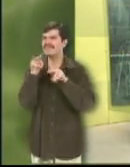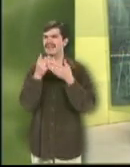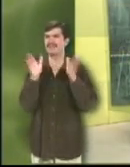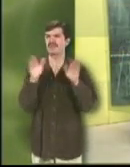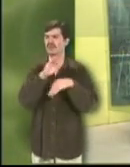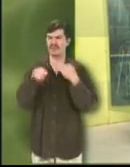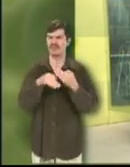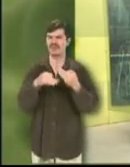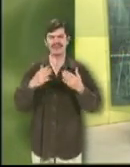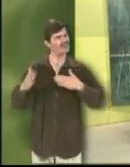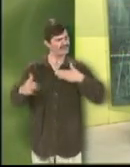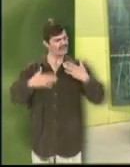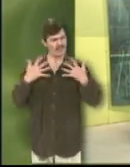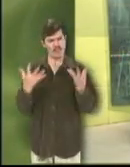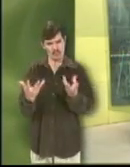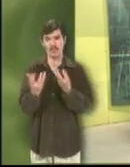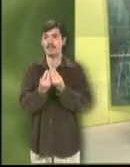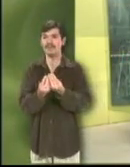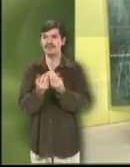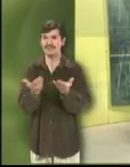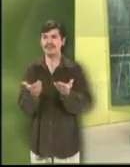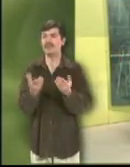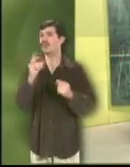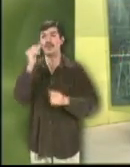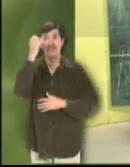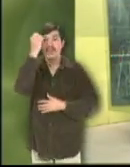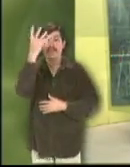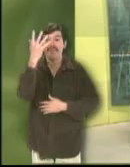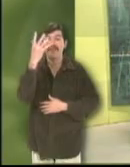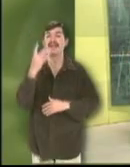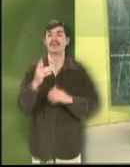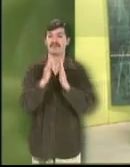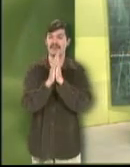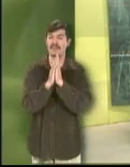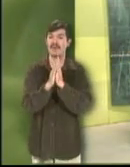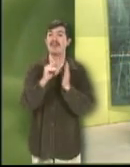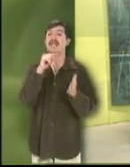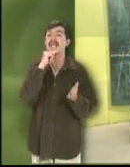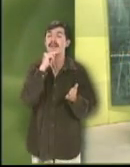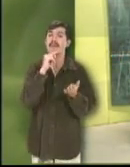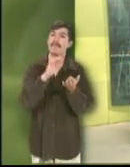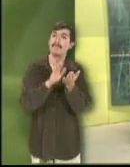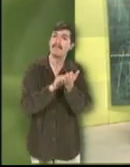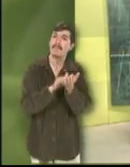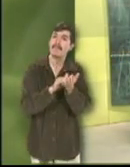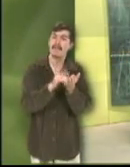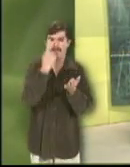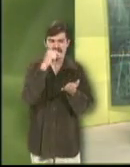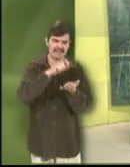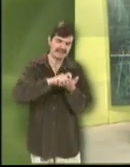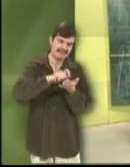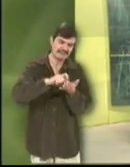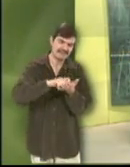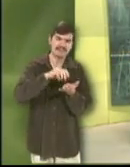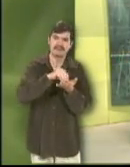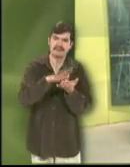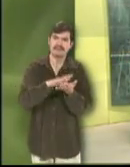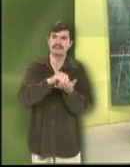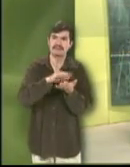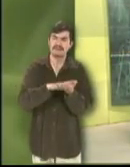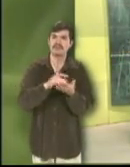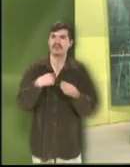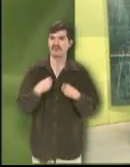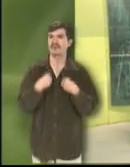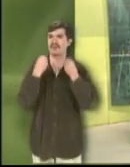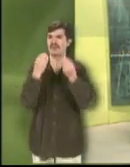todos. Disfrutémoslo juntos. Y no se olviden de tener a la mano lápiz y papel para anotar los datos